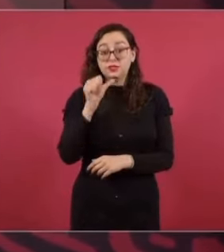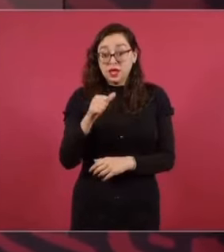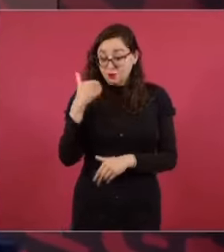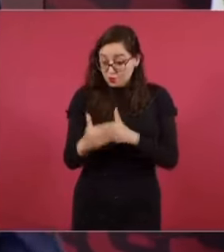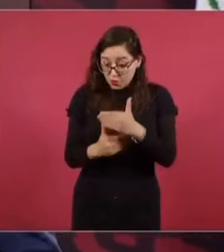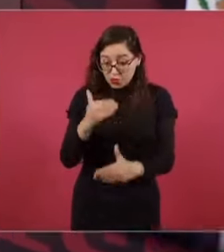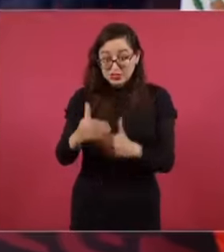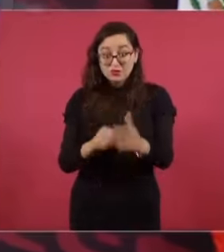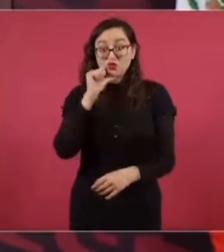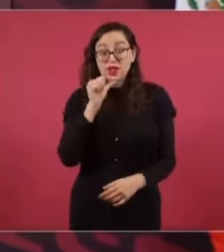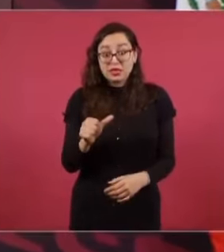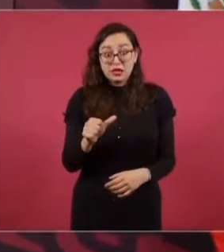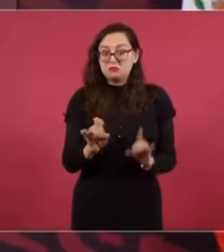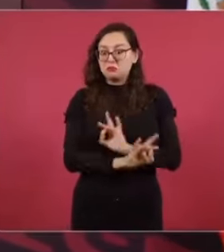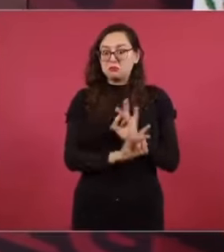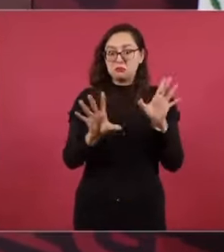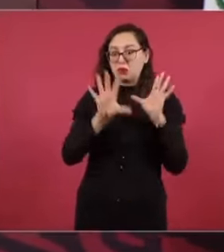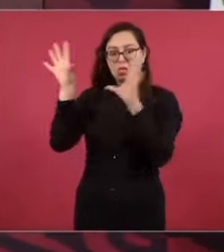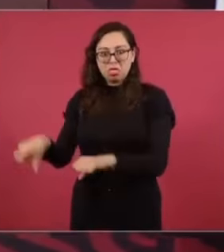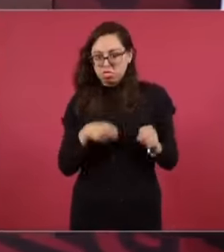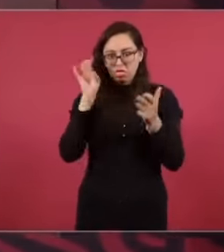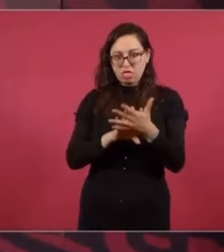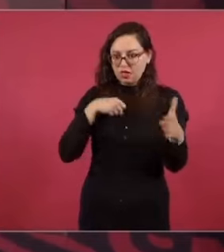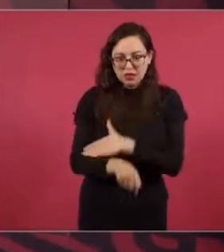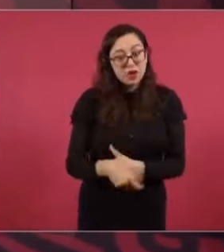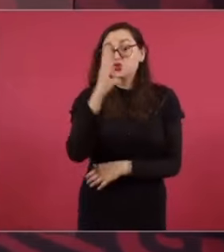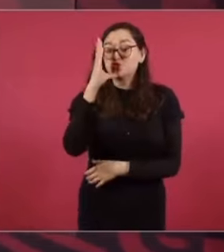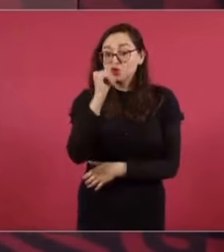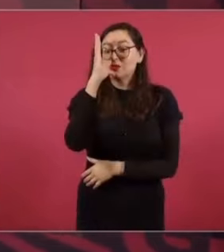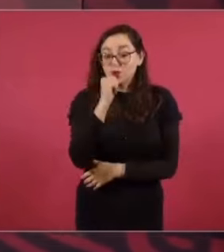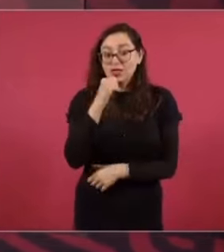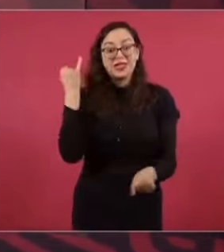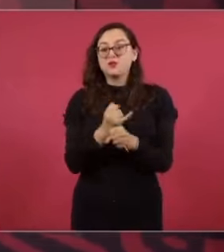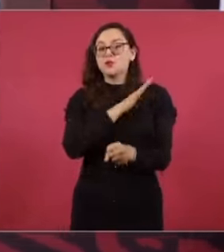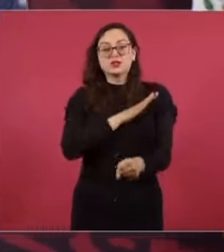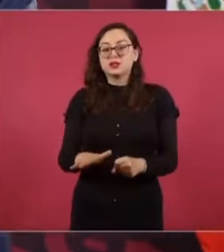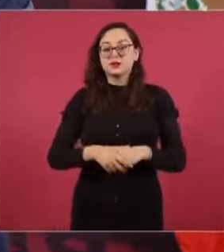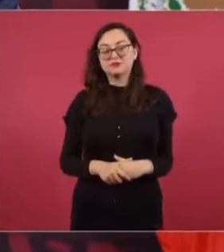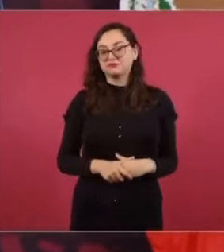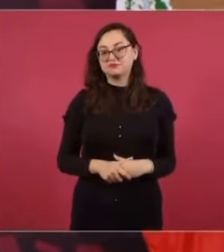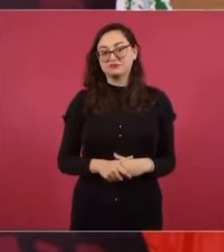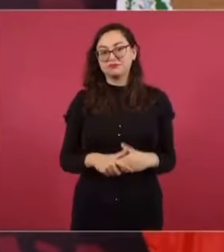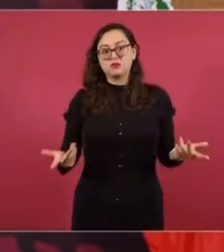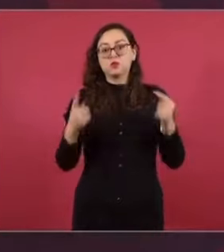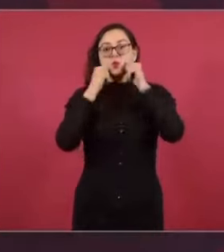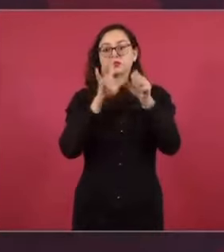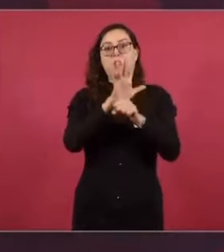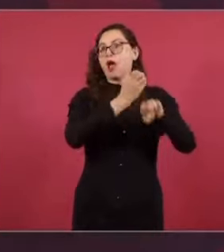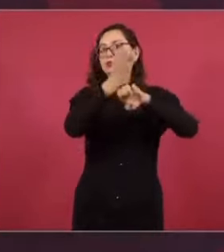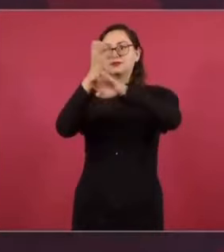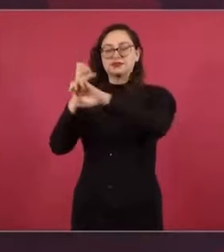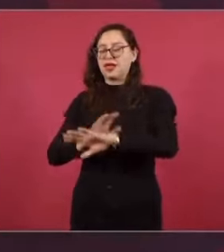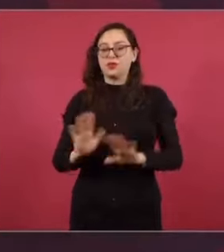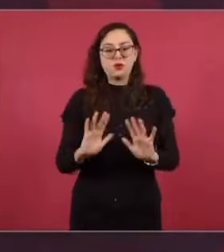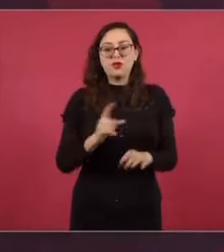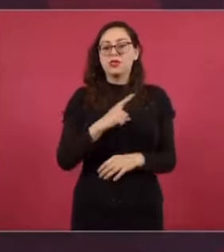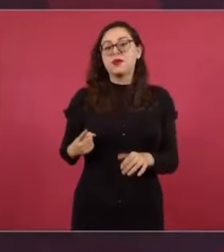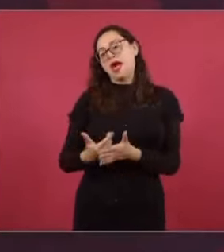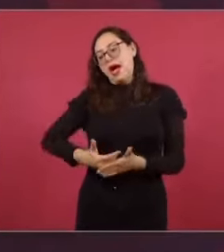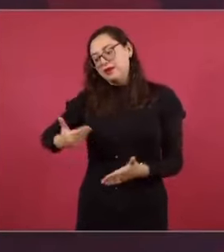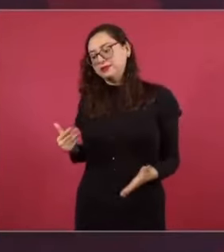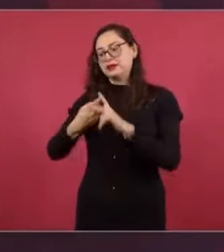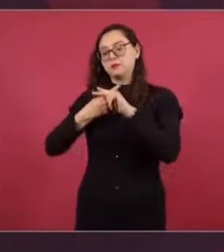y no pueden venir policías judiciales de ningún estado a detener a alguien aquí sin llevar a cabo un